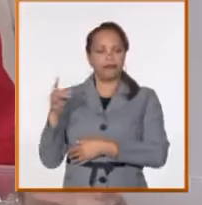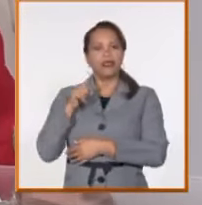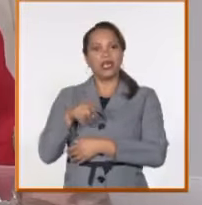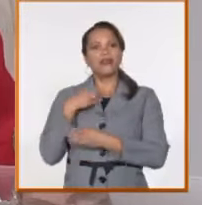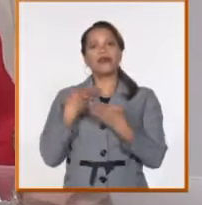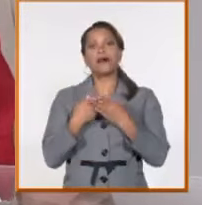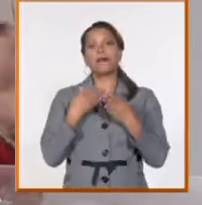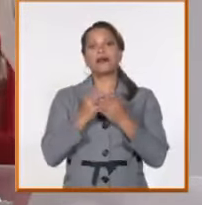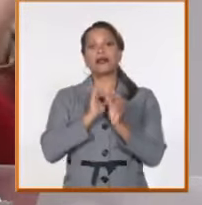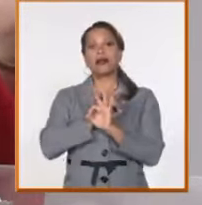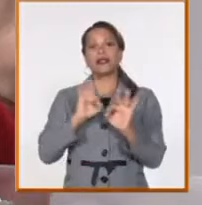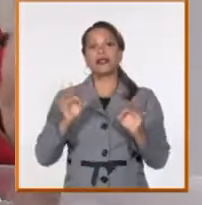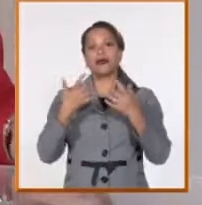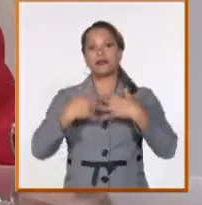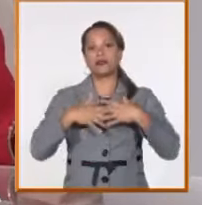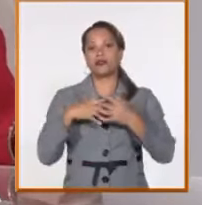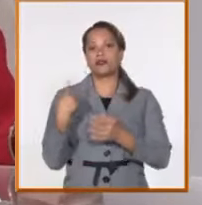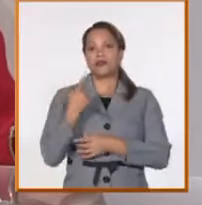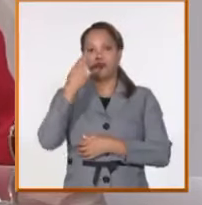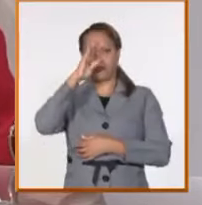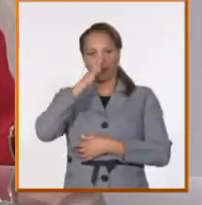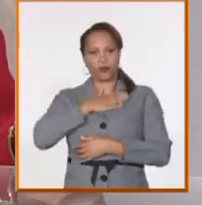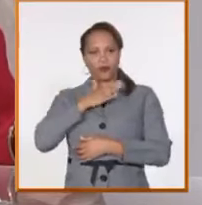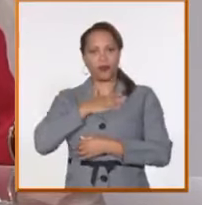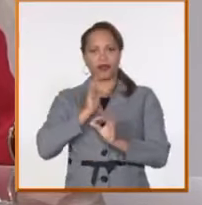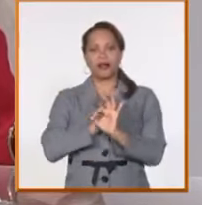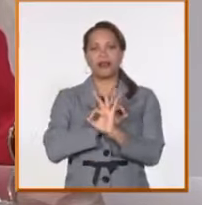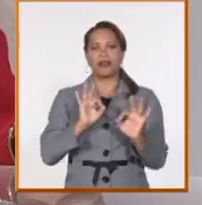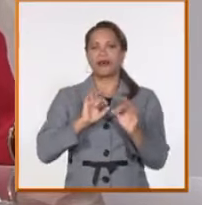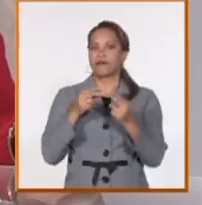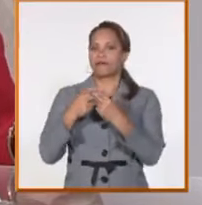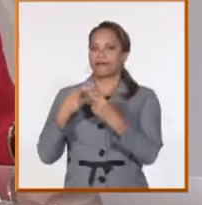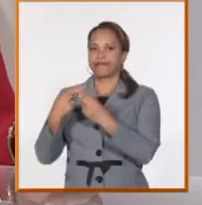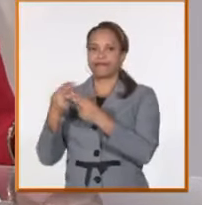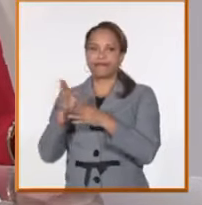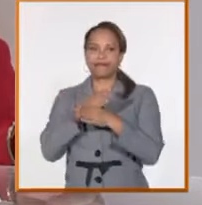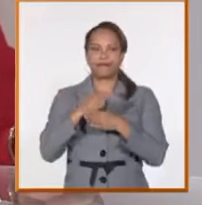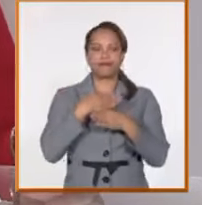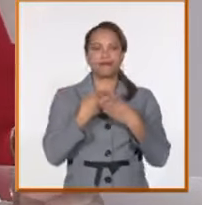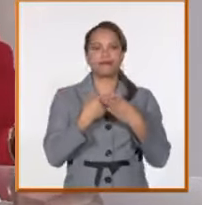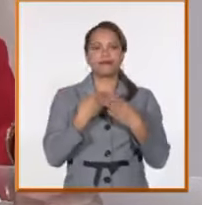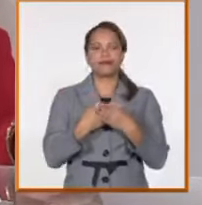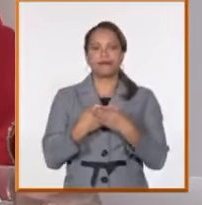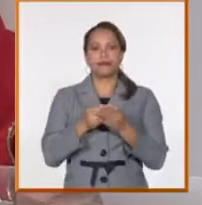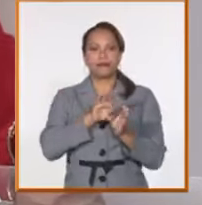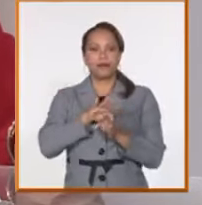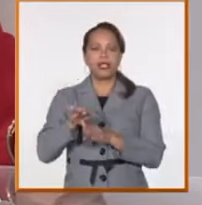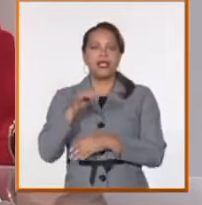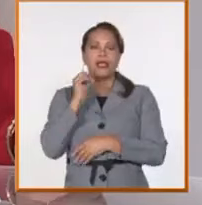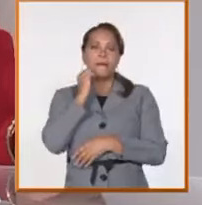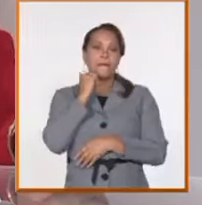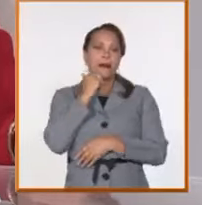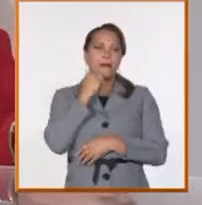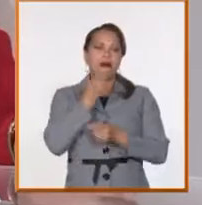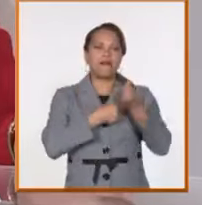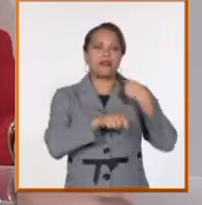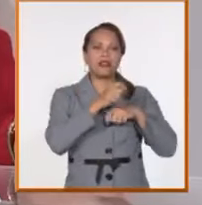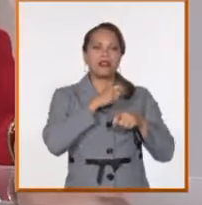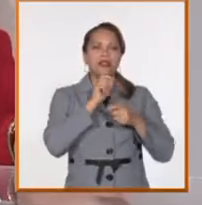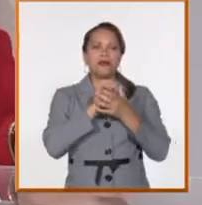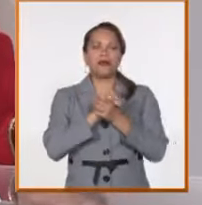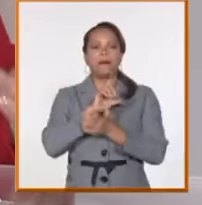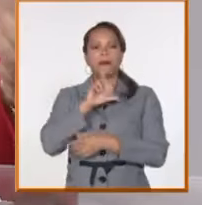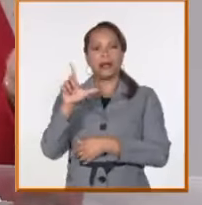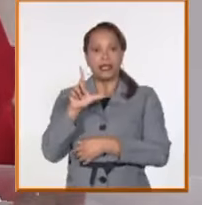de nuestras producciones con con calidad competitiva para todo los productos más vendidos en la zona especial